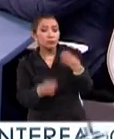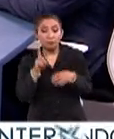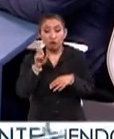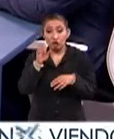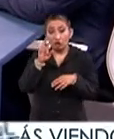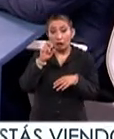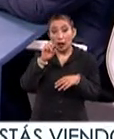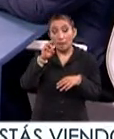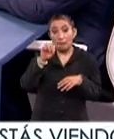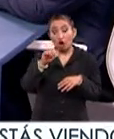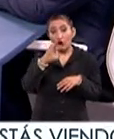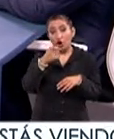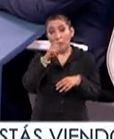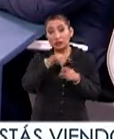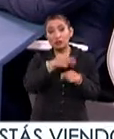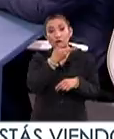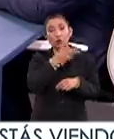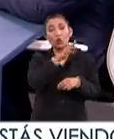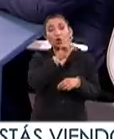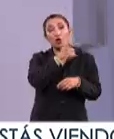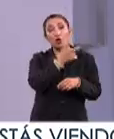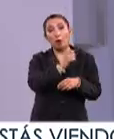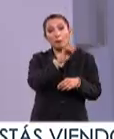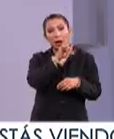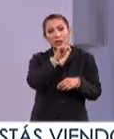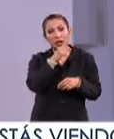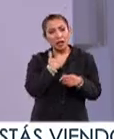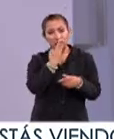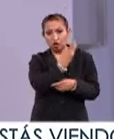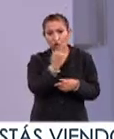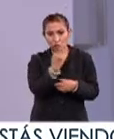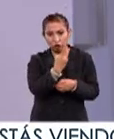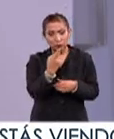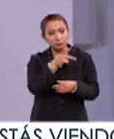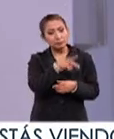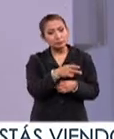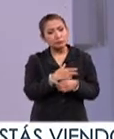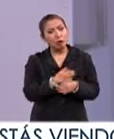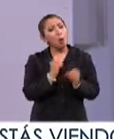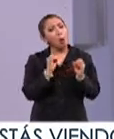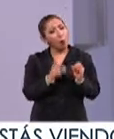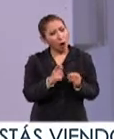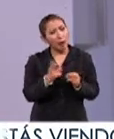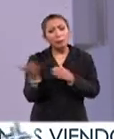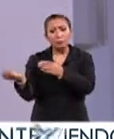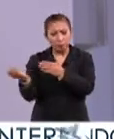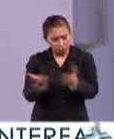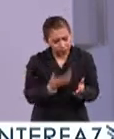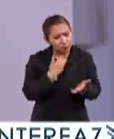doctor Ramón Gómez, el doctor Hugo Martínez nos hacen el favor o nos hacen